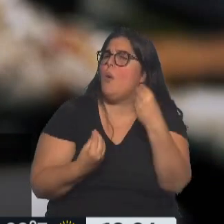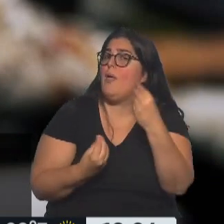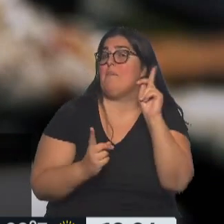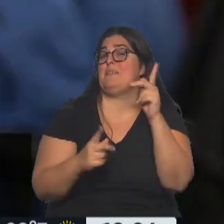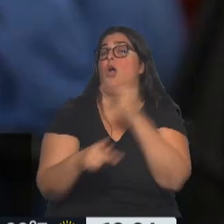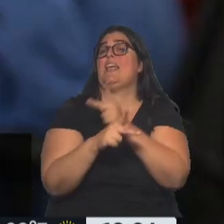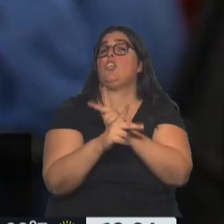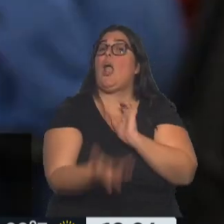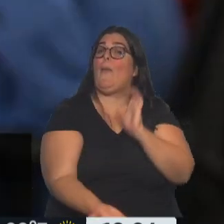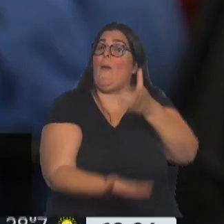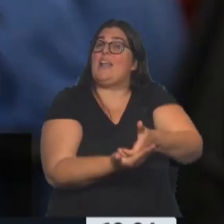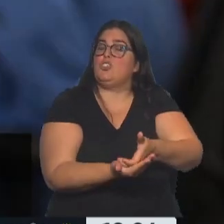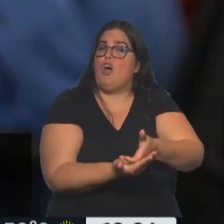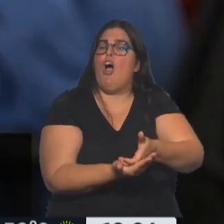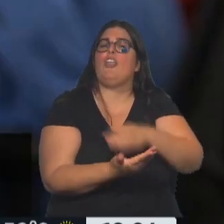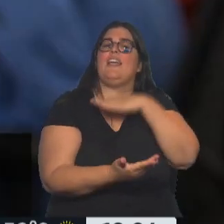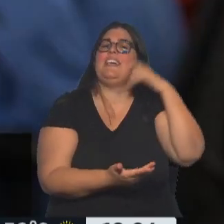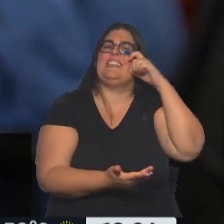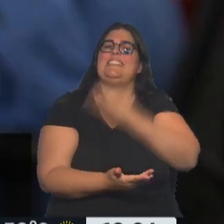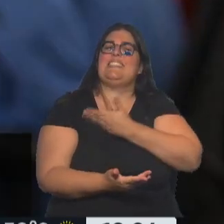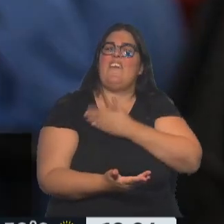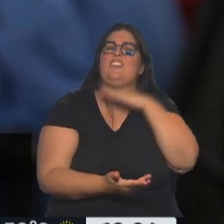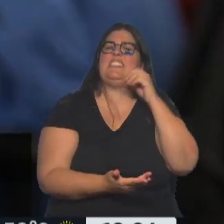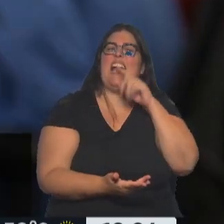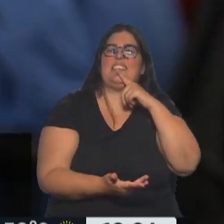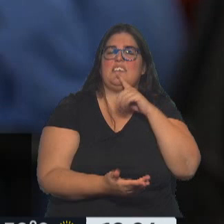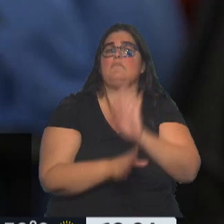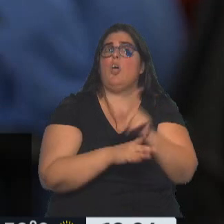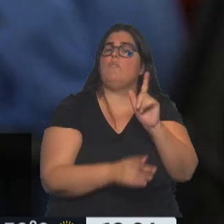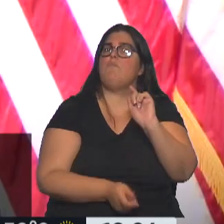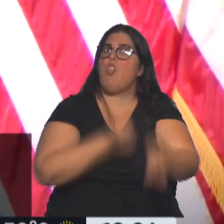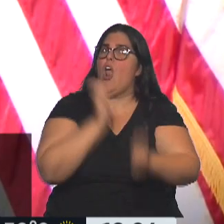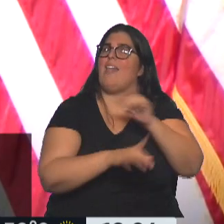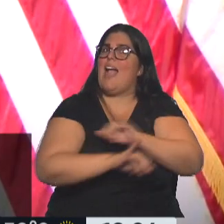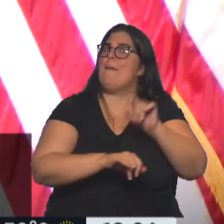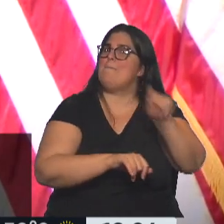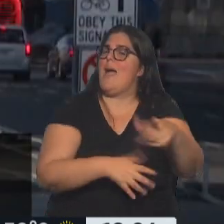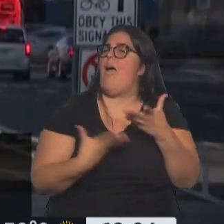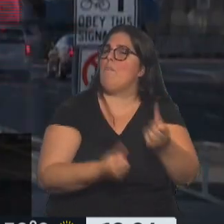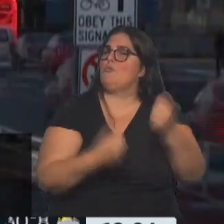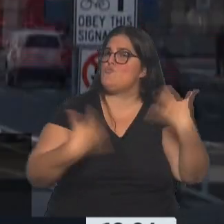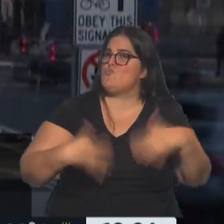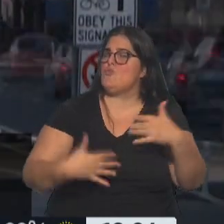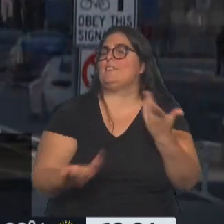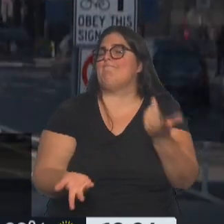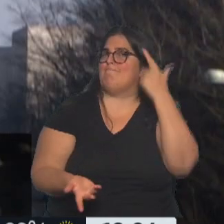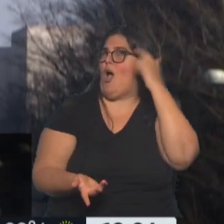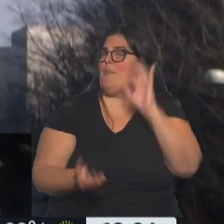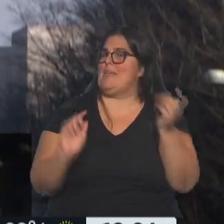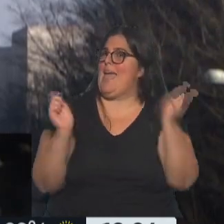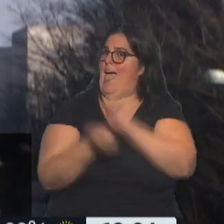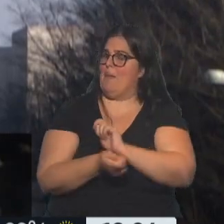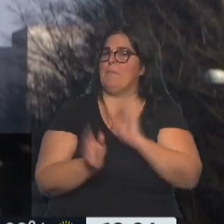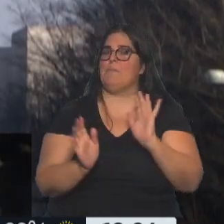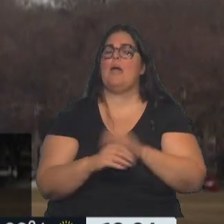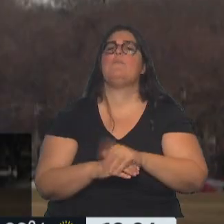TikTok, el financista Jeff Jazz, es un importante donante en su campaña. Otro proyecto legislativo previo